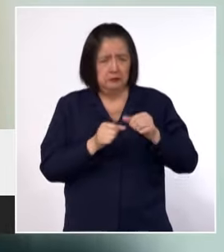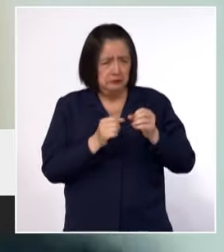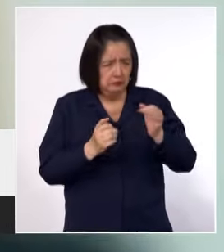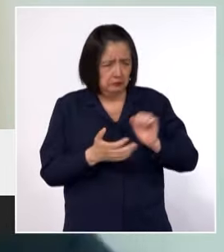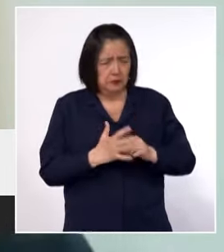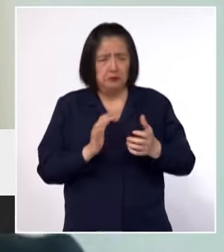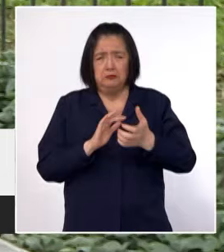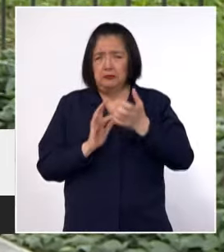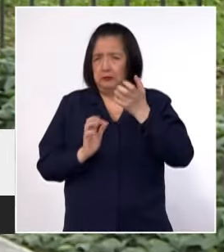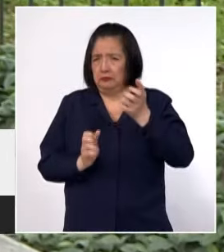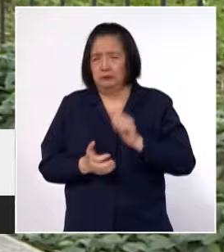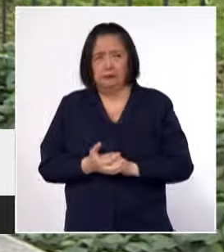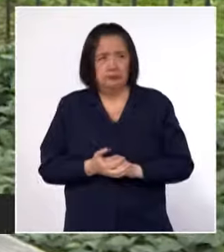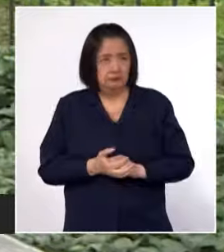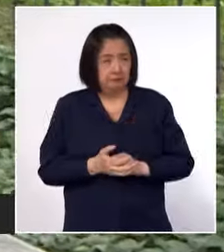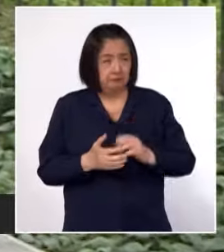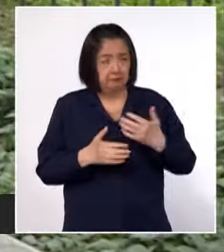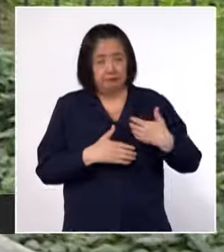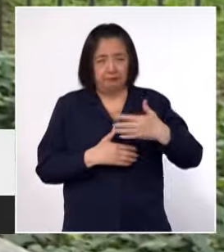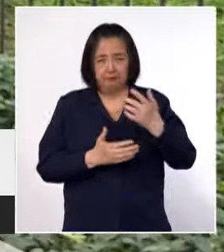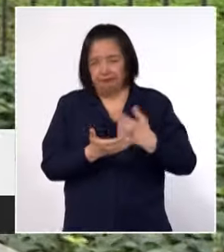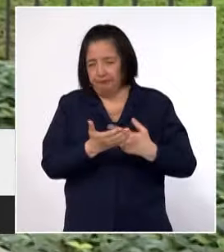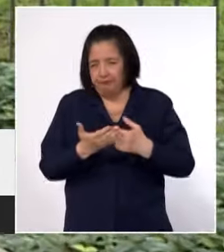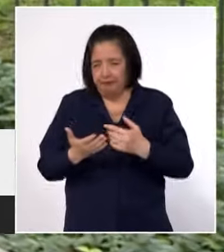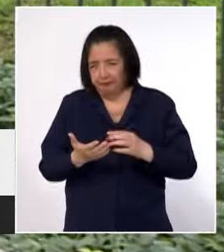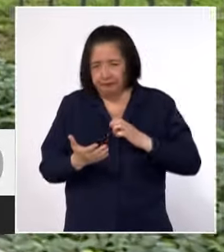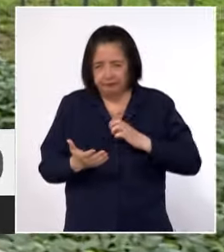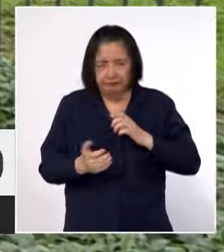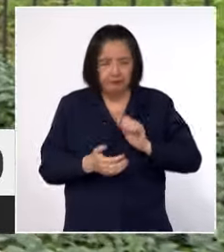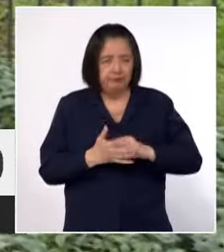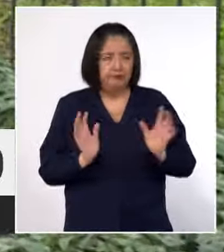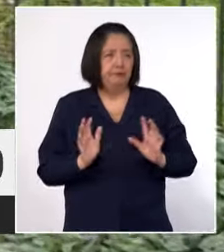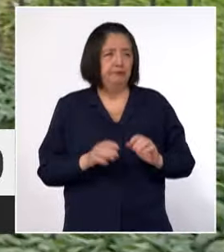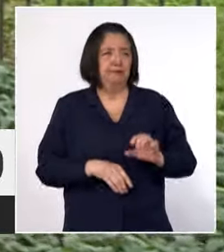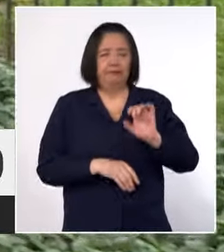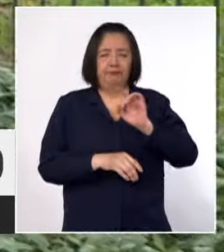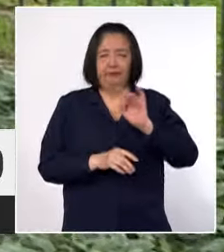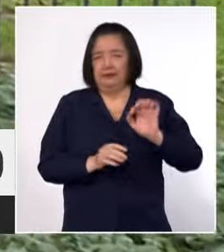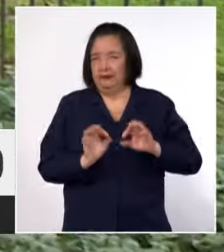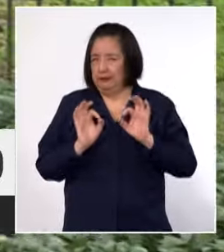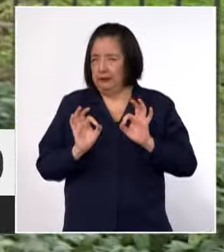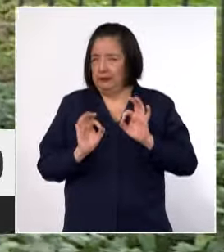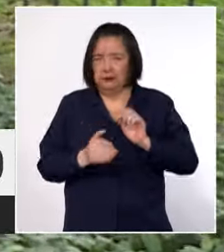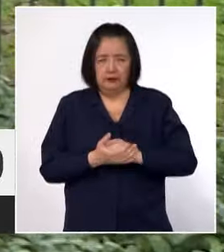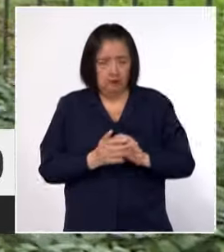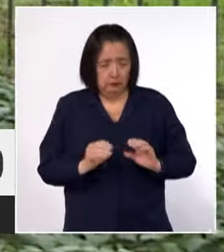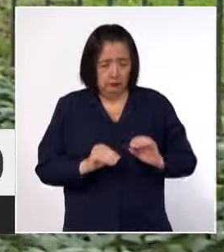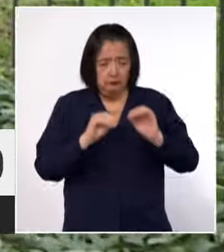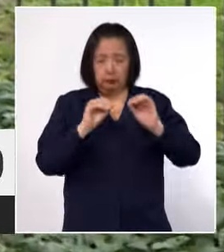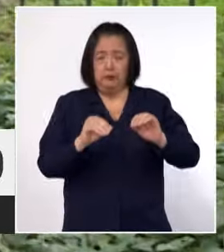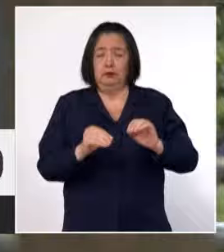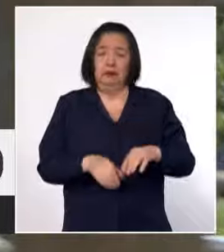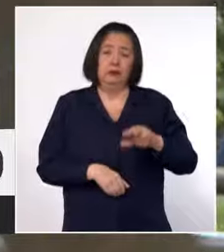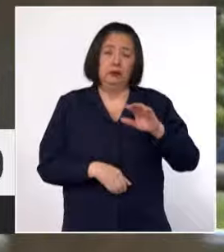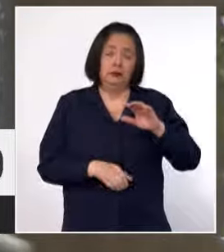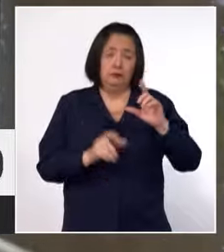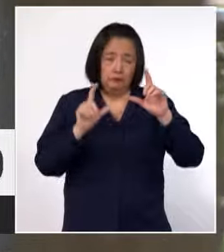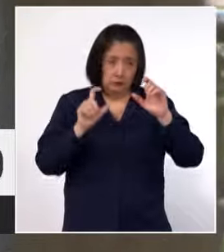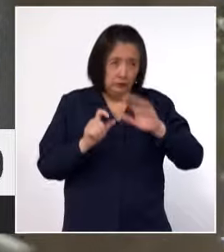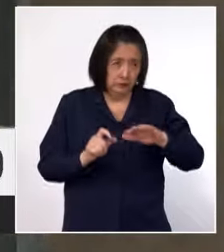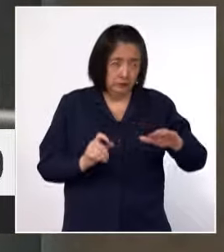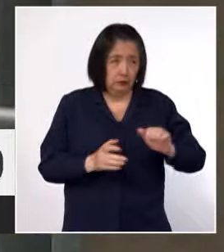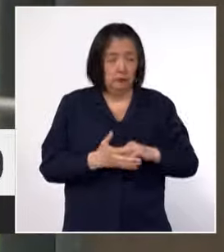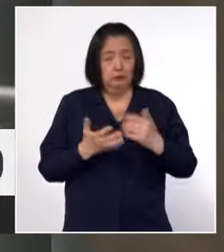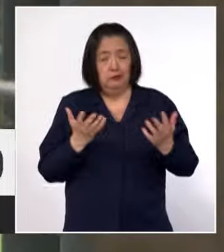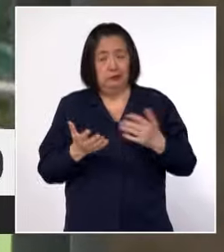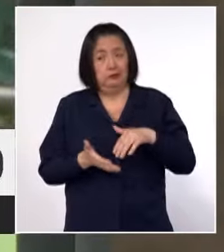un celular. Más allá del debate ético, el sharenting plantea riesgos reales. Publicar imágenes de niños en Internet puede